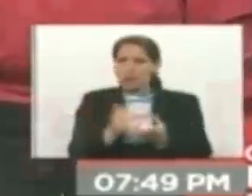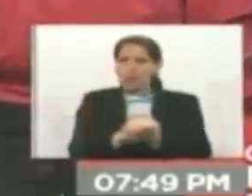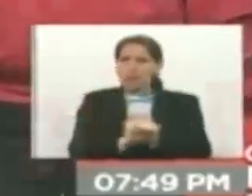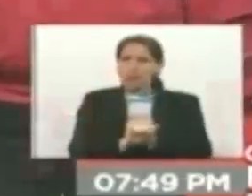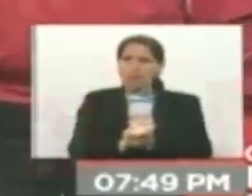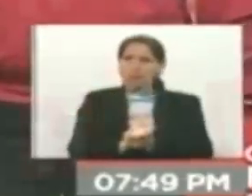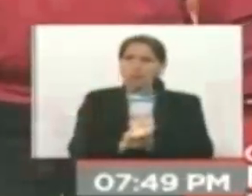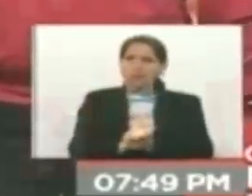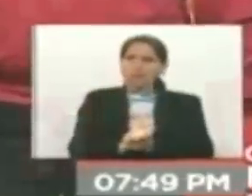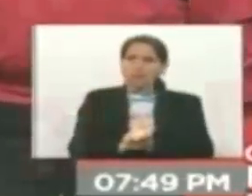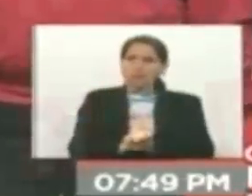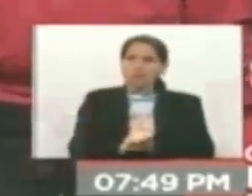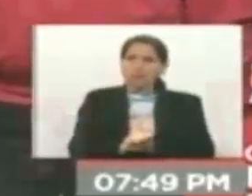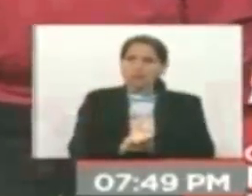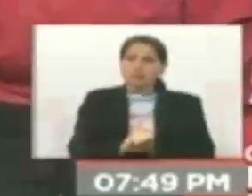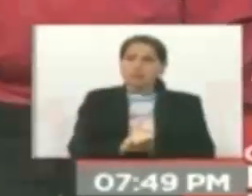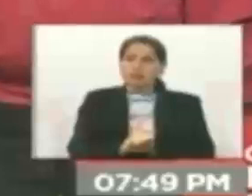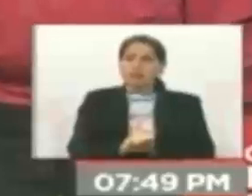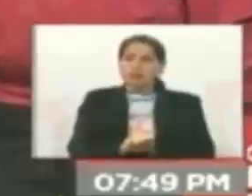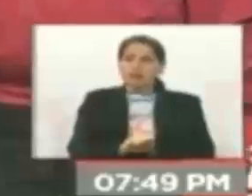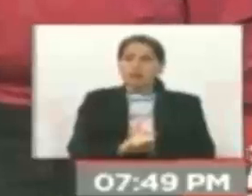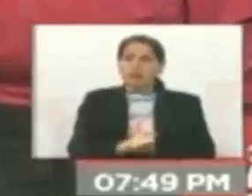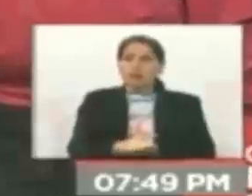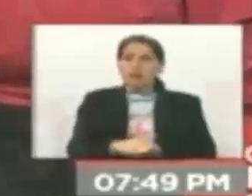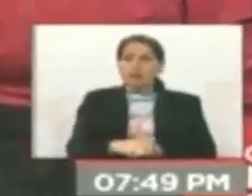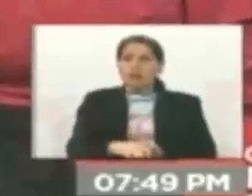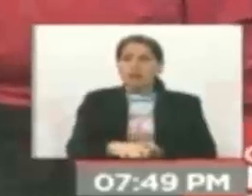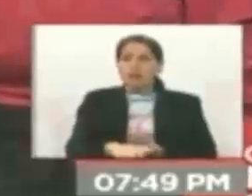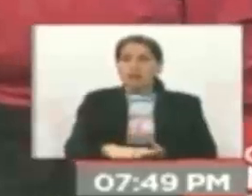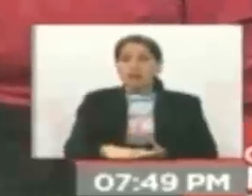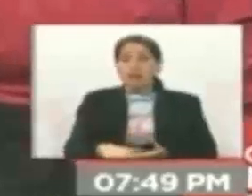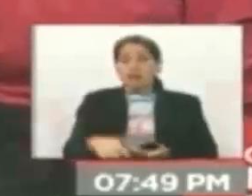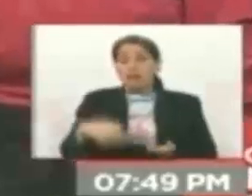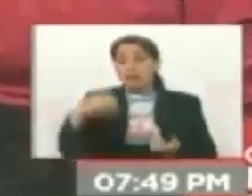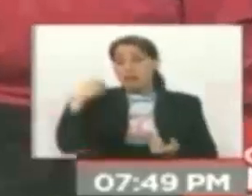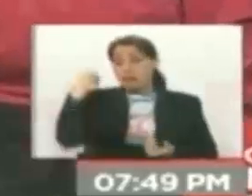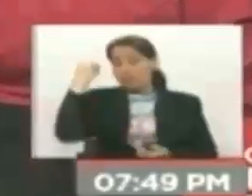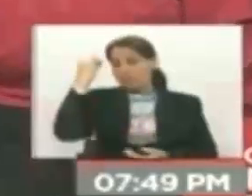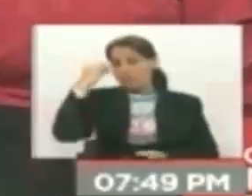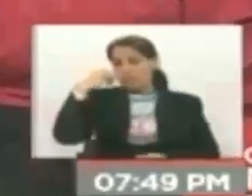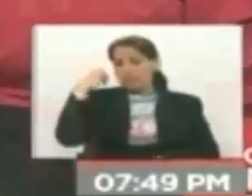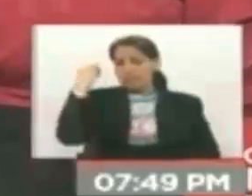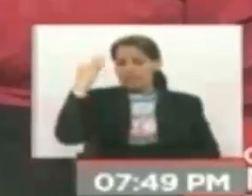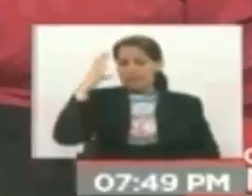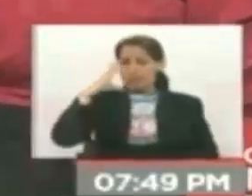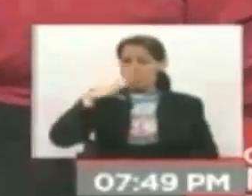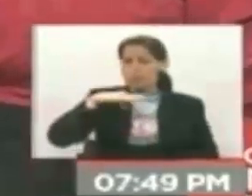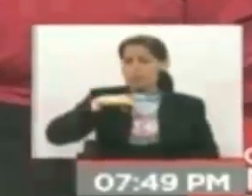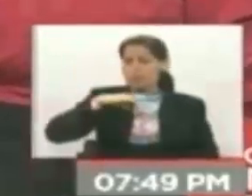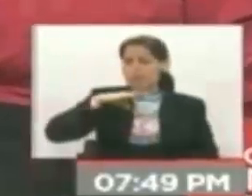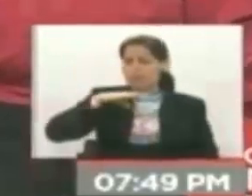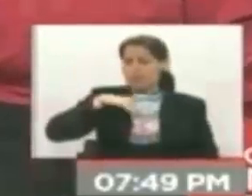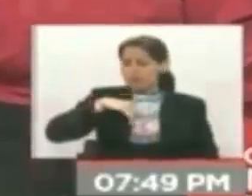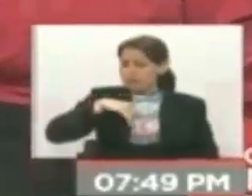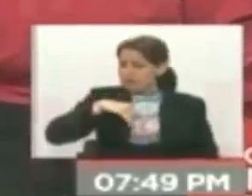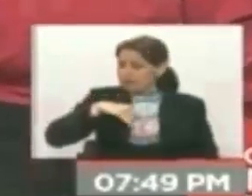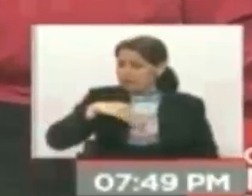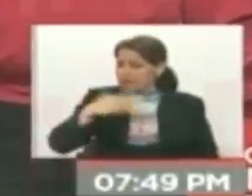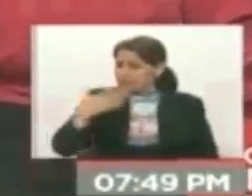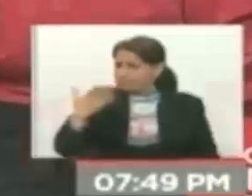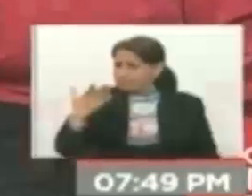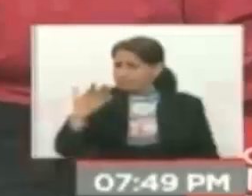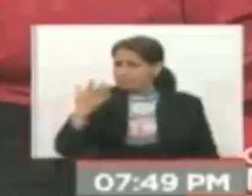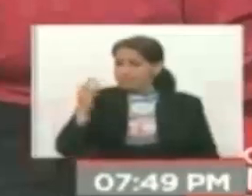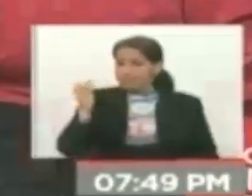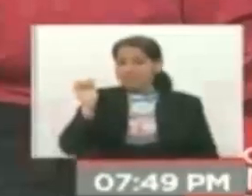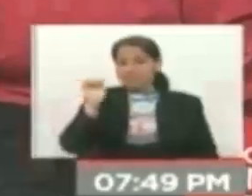internas. Nadie recuerda a un jefe distinto que no sea Ramos Salud en Acción Democrática. O un jefe distinto a Leopoldo López en Voluntad